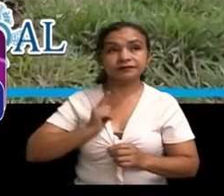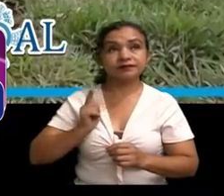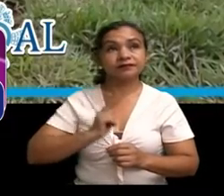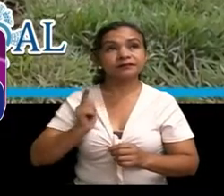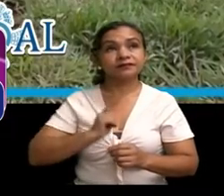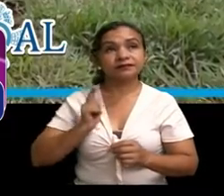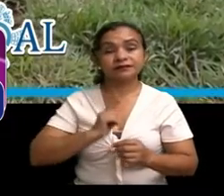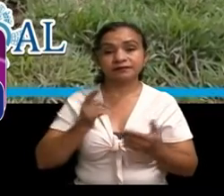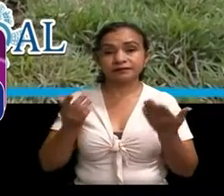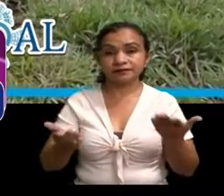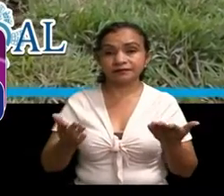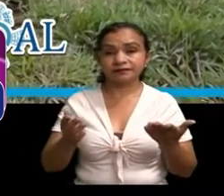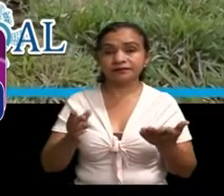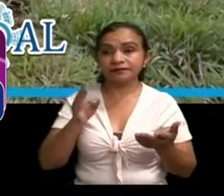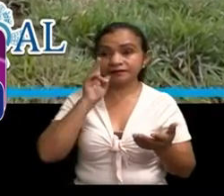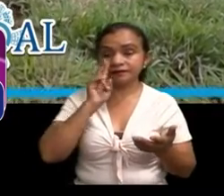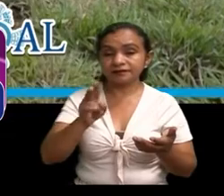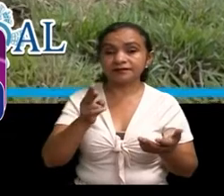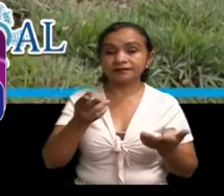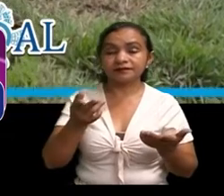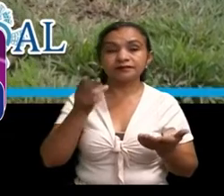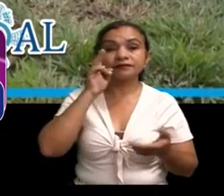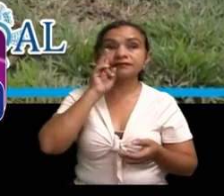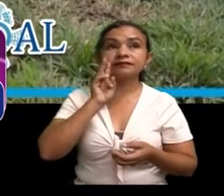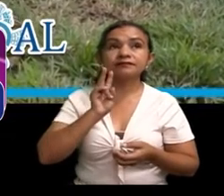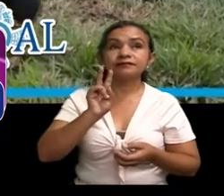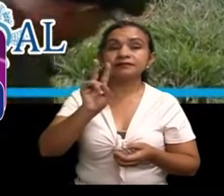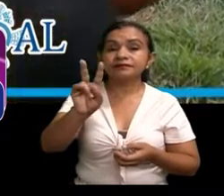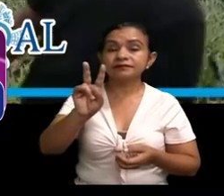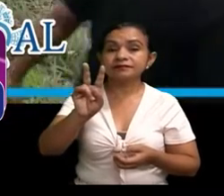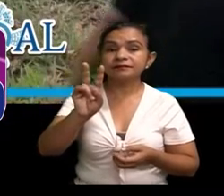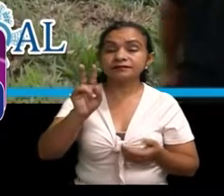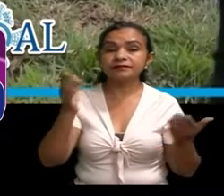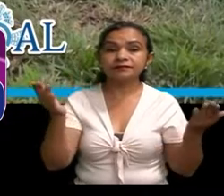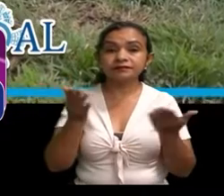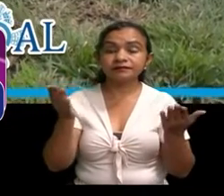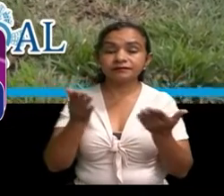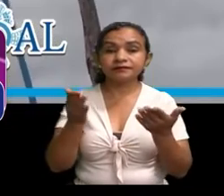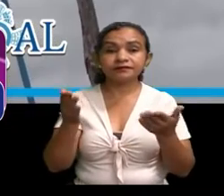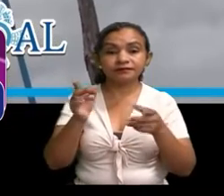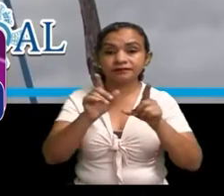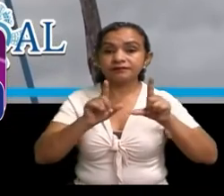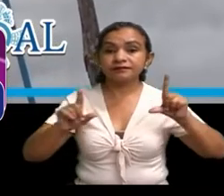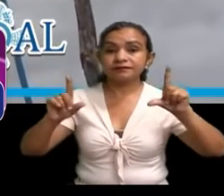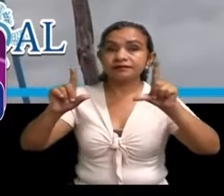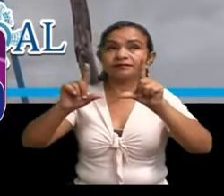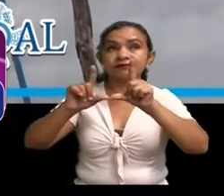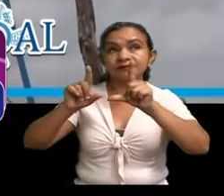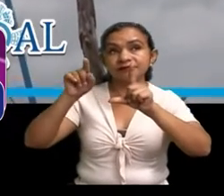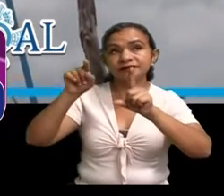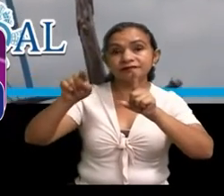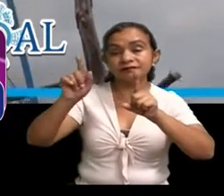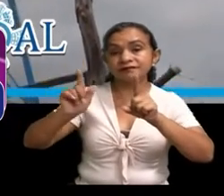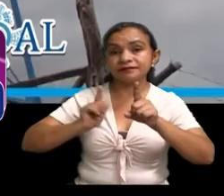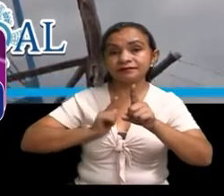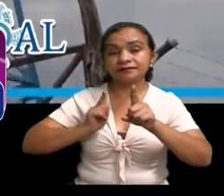producción exactamente suficientemente. Ahí vemos uno de los sistemas que tenemos